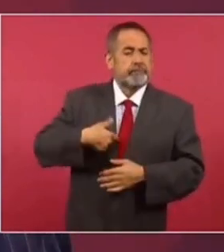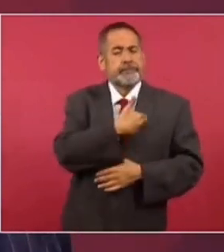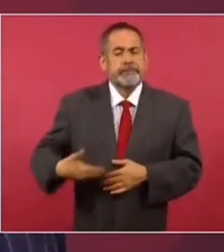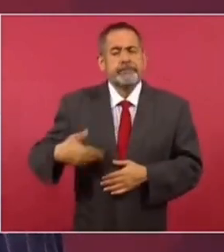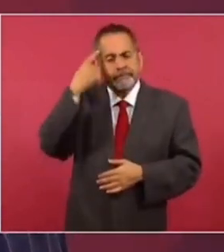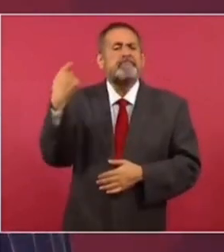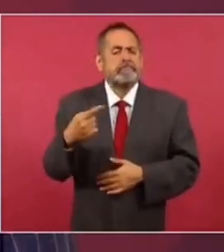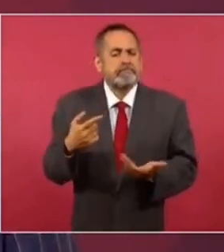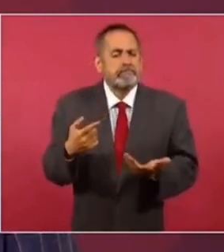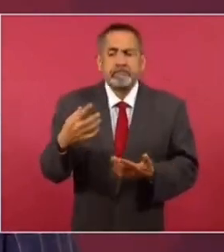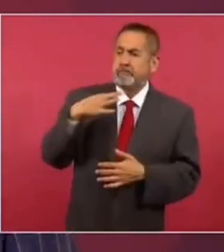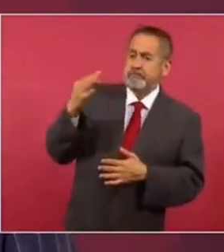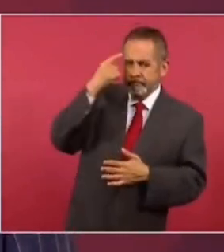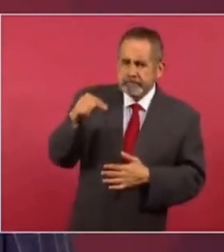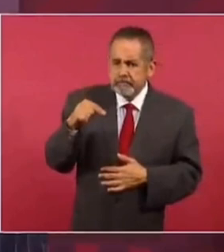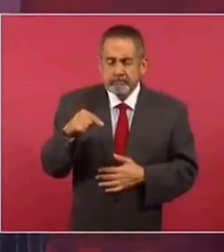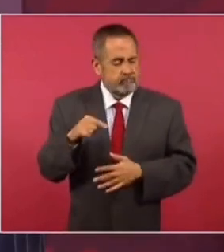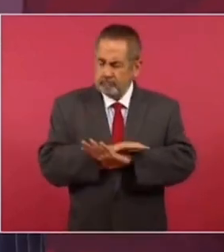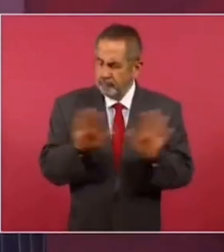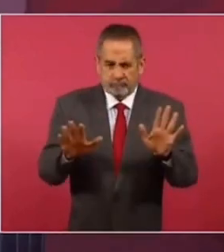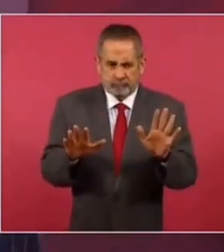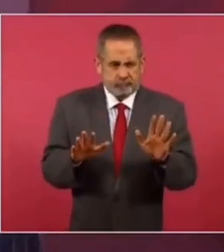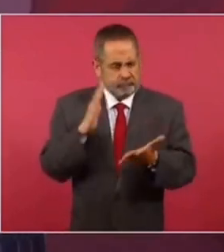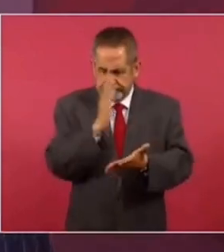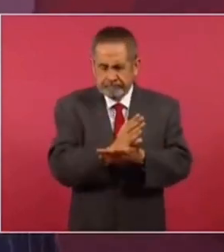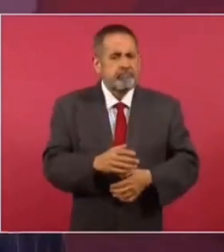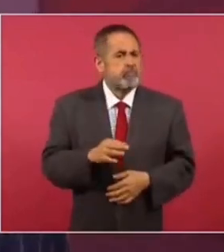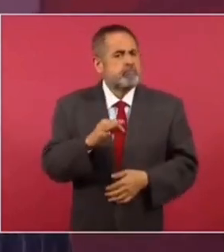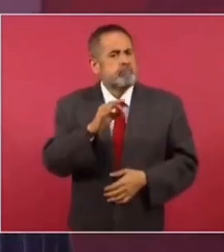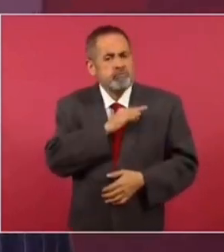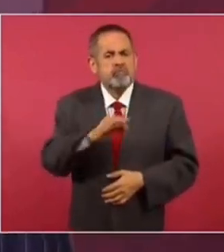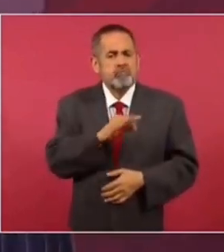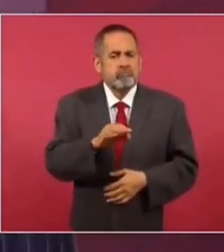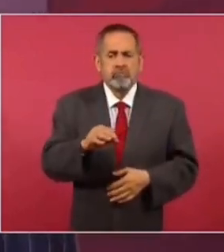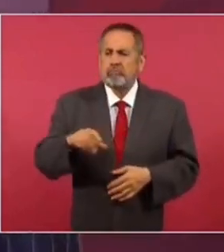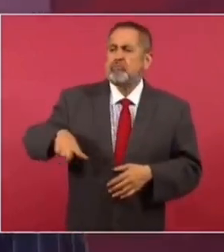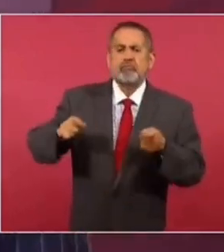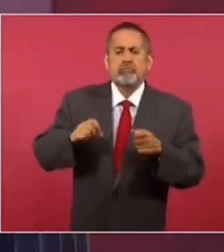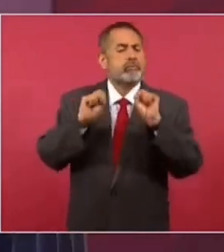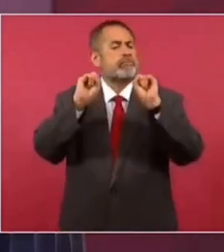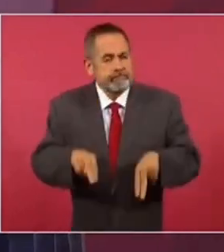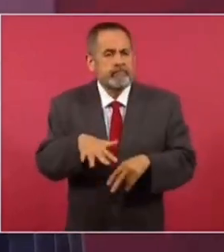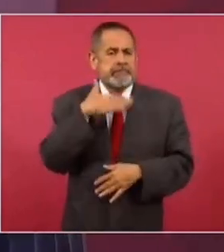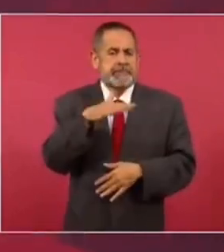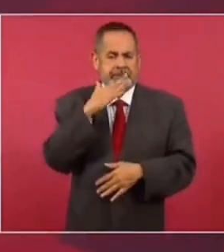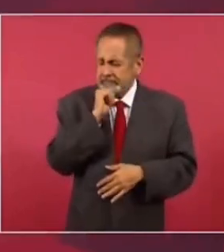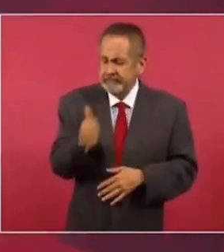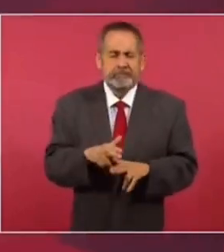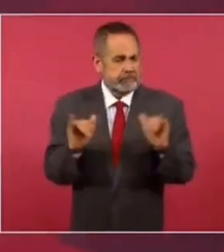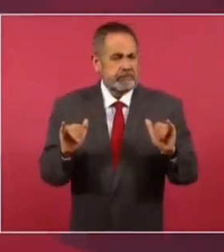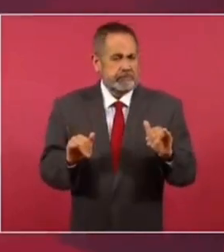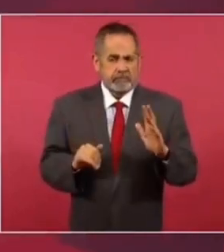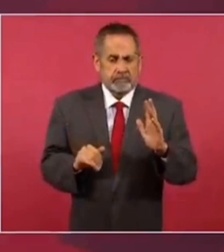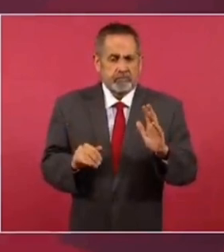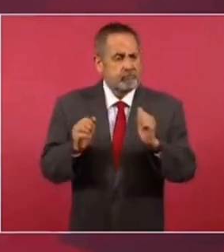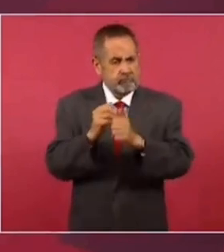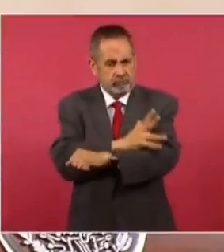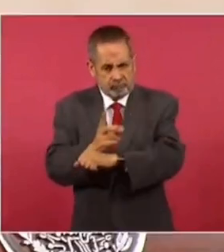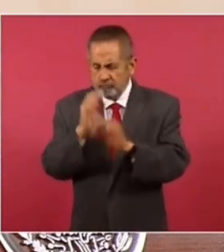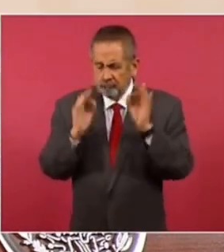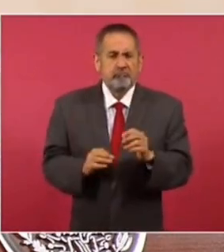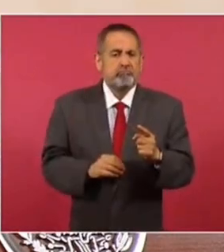para demostrar que es posible gobernar sin corrupción, de manera